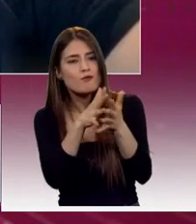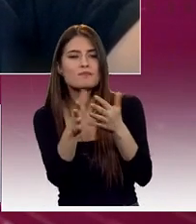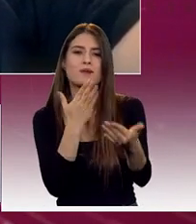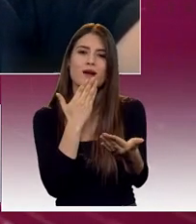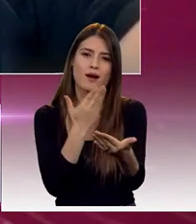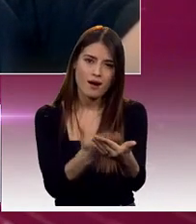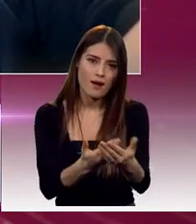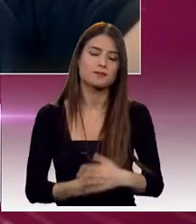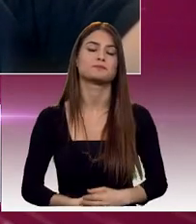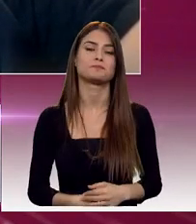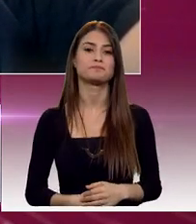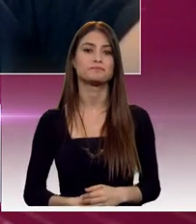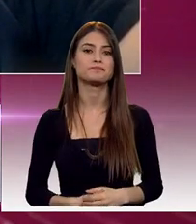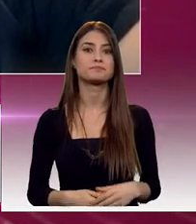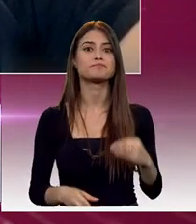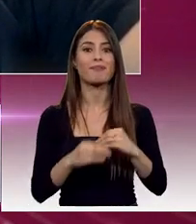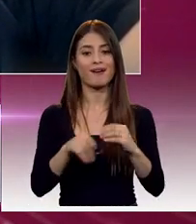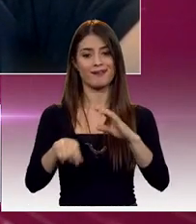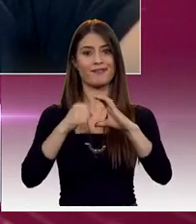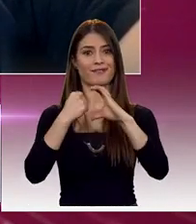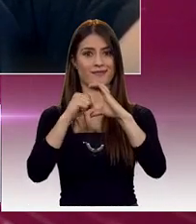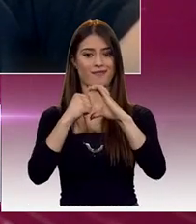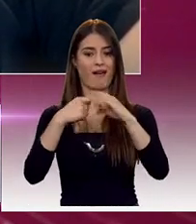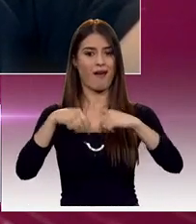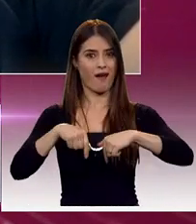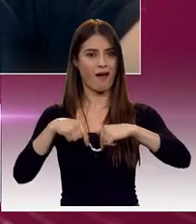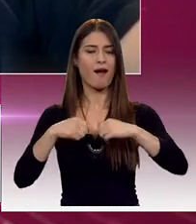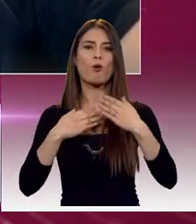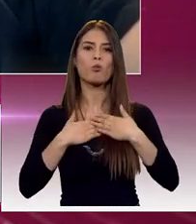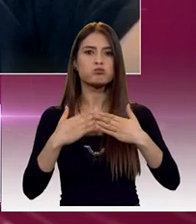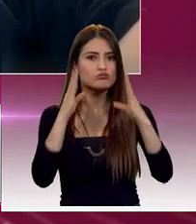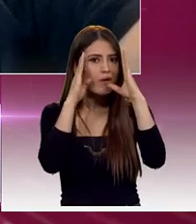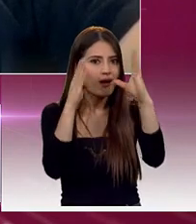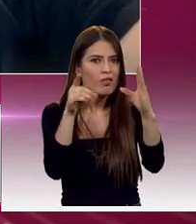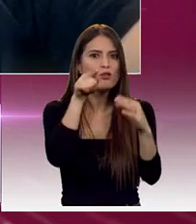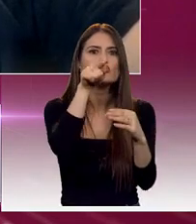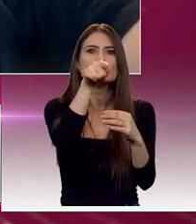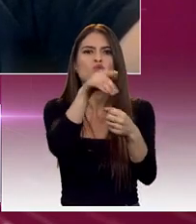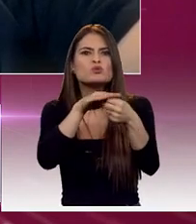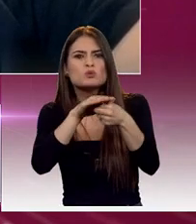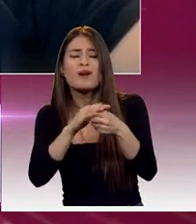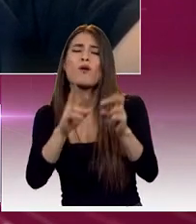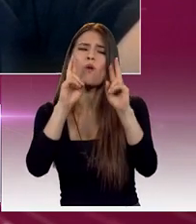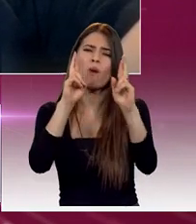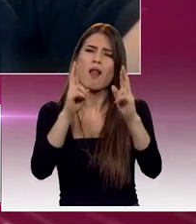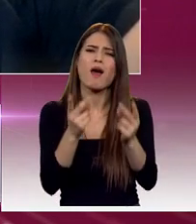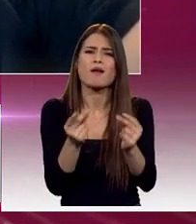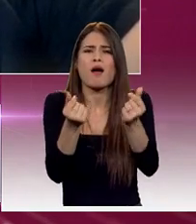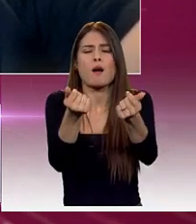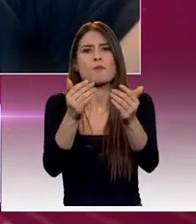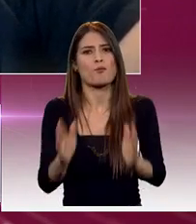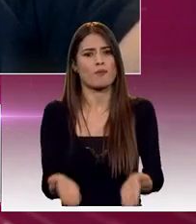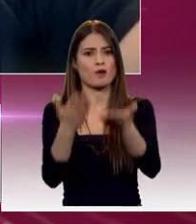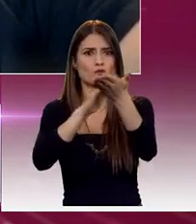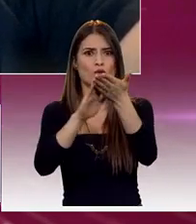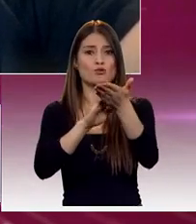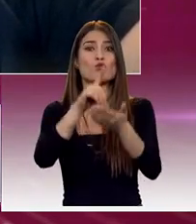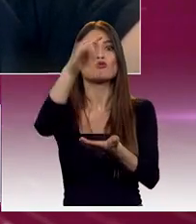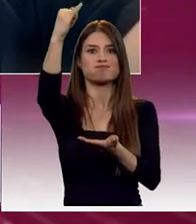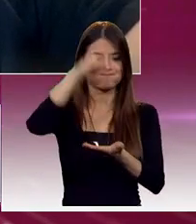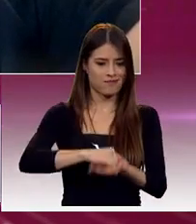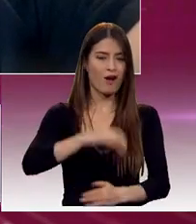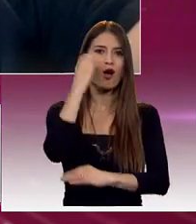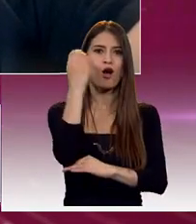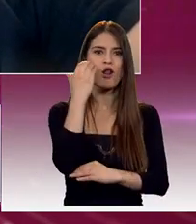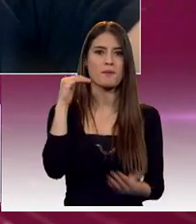digamos toda la gente de noticias capitales está muy pendiente de que ustedes más ahora lo puedan resolver muy pronto y que puedan regresar a colombia con tu familia y con todos los